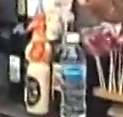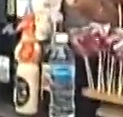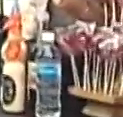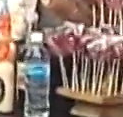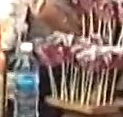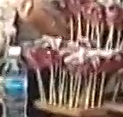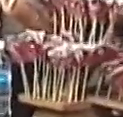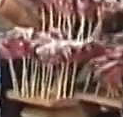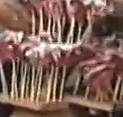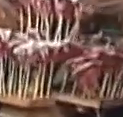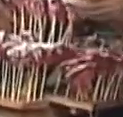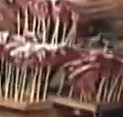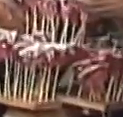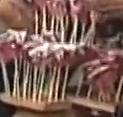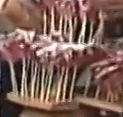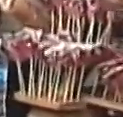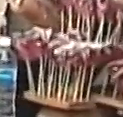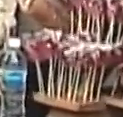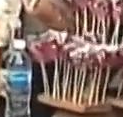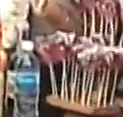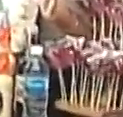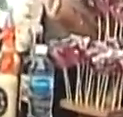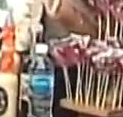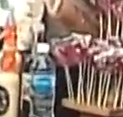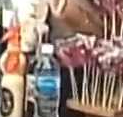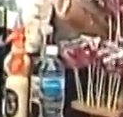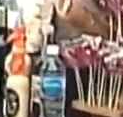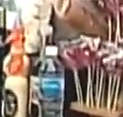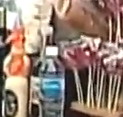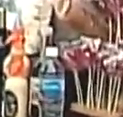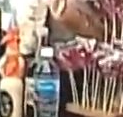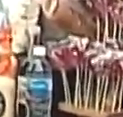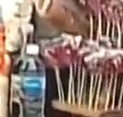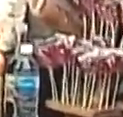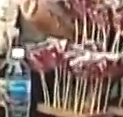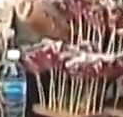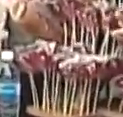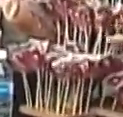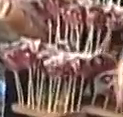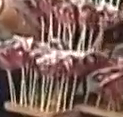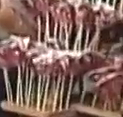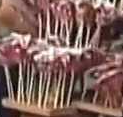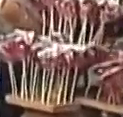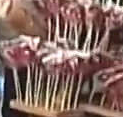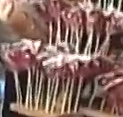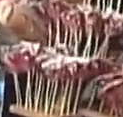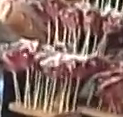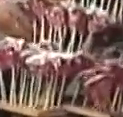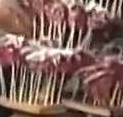Aquí en el Guaraira Repano, tierra de sueños, ya he saludado a las comunas